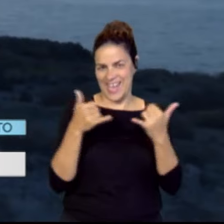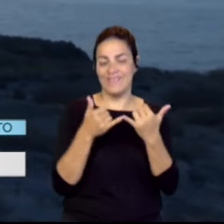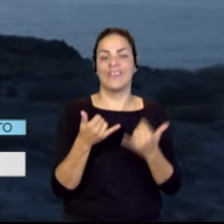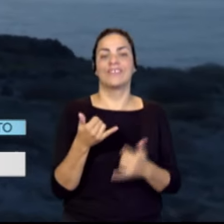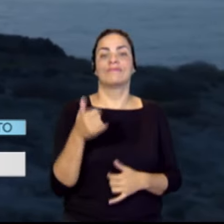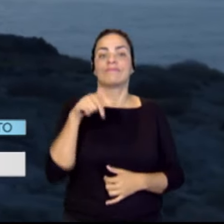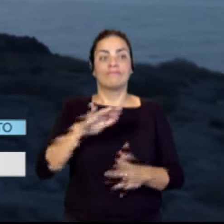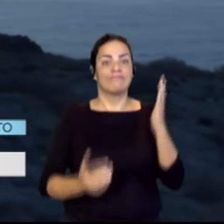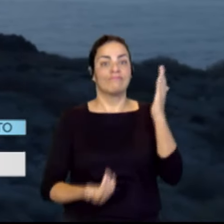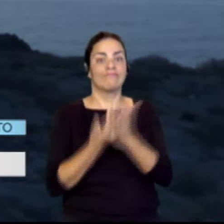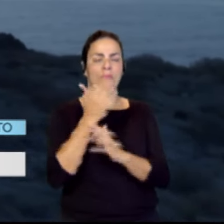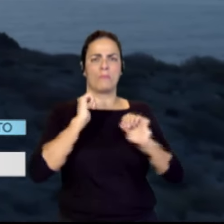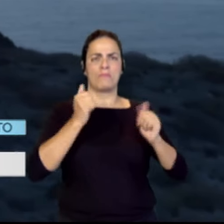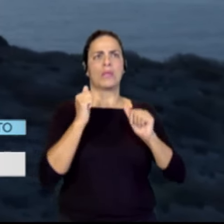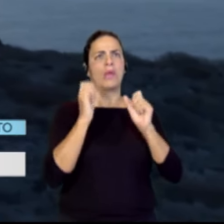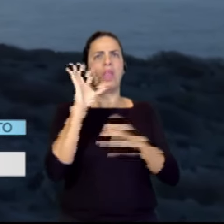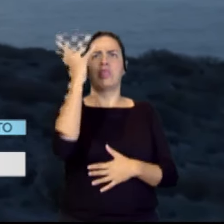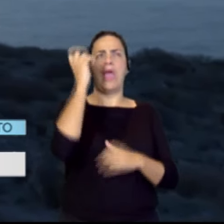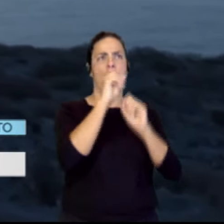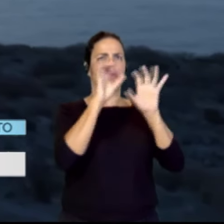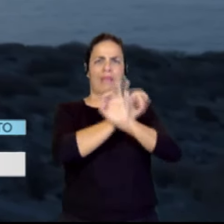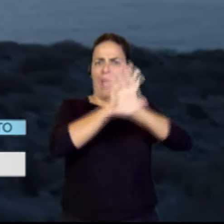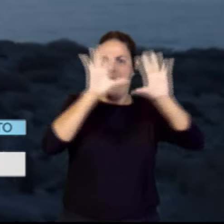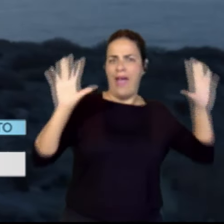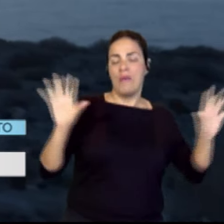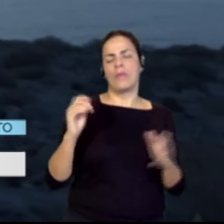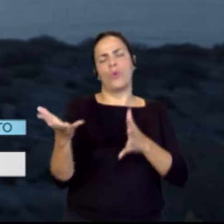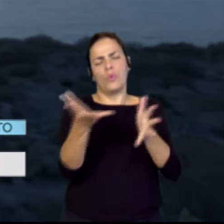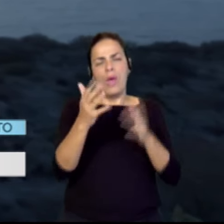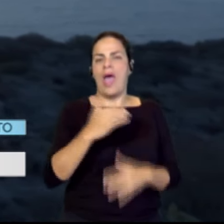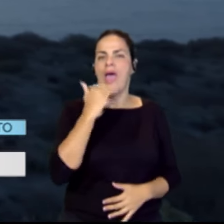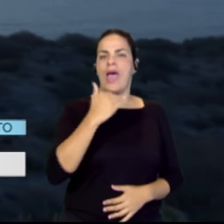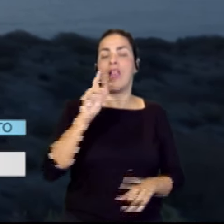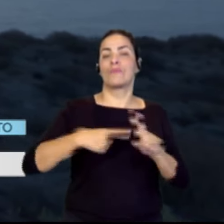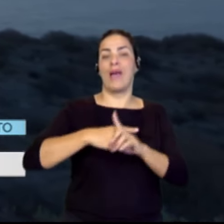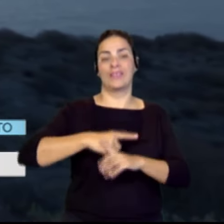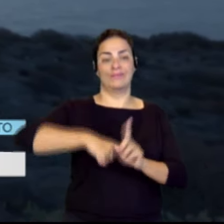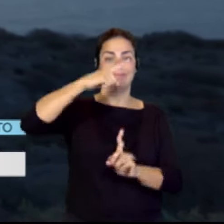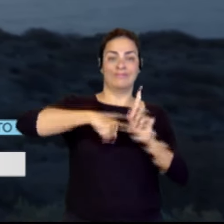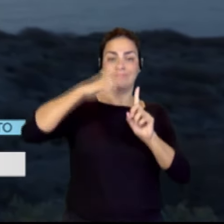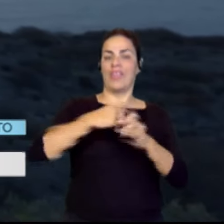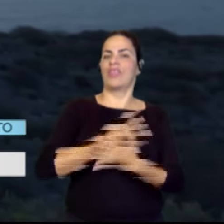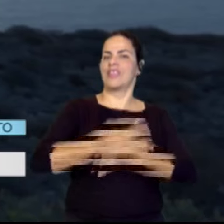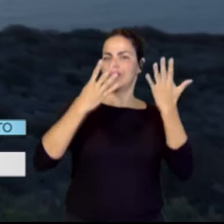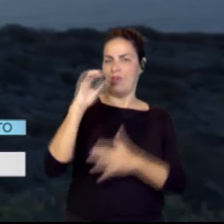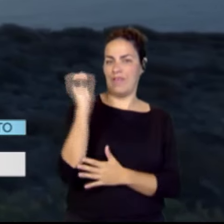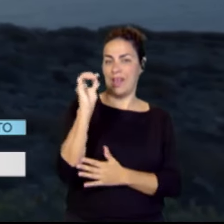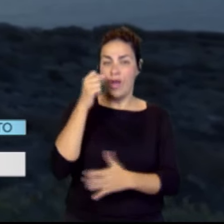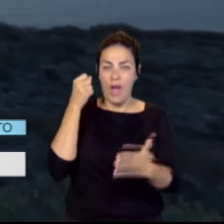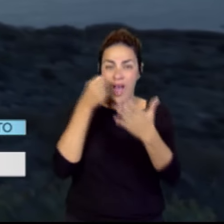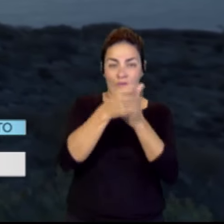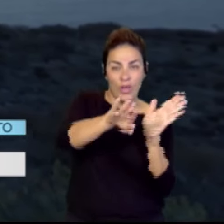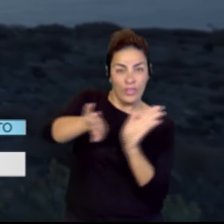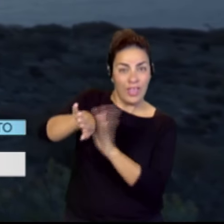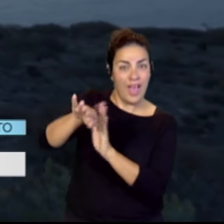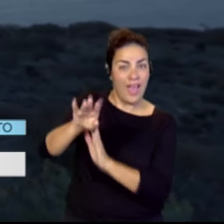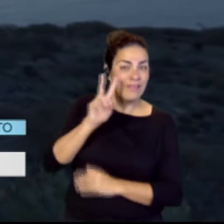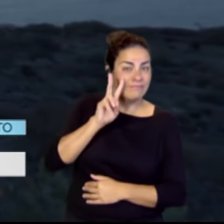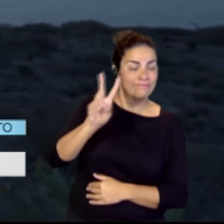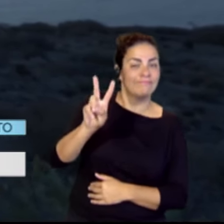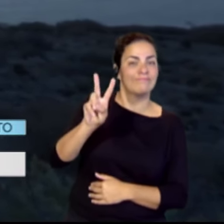que con cielos despejados algo de Viento y 19 gr de temperatura al fondo en el lateral derecho se puede